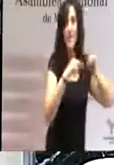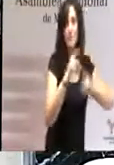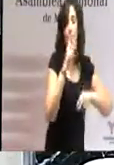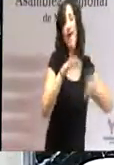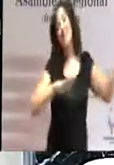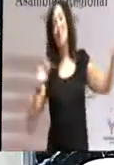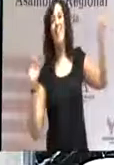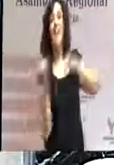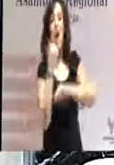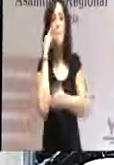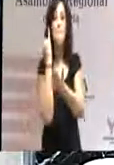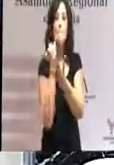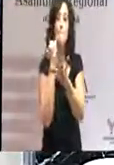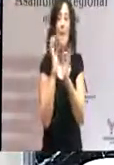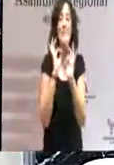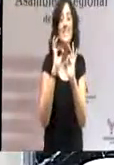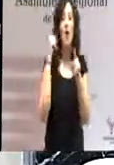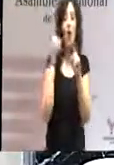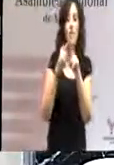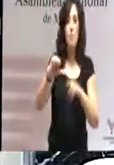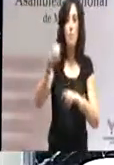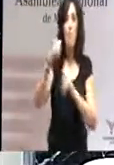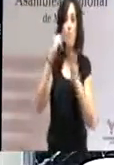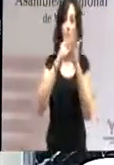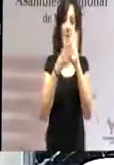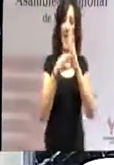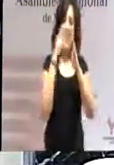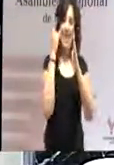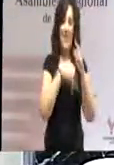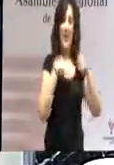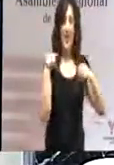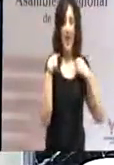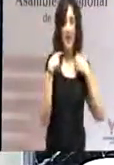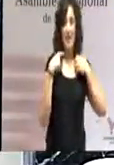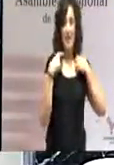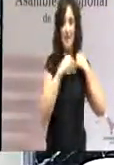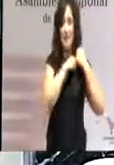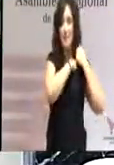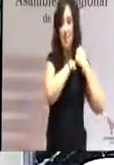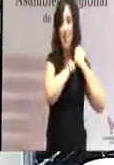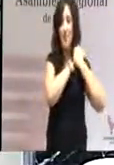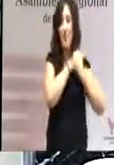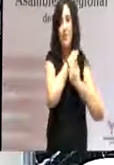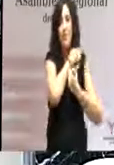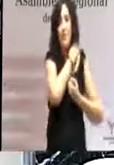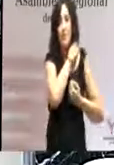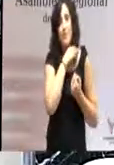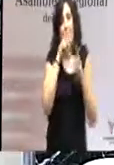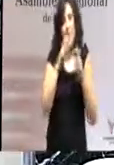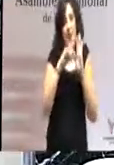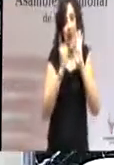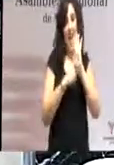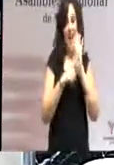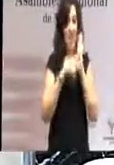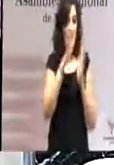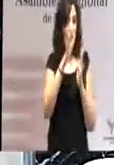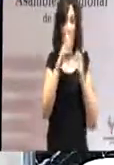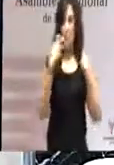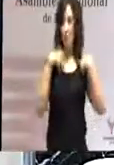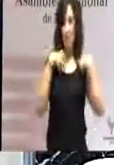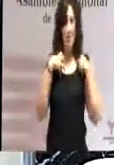aprobar unos planes generales que con la ley de aguas, con el artículo 25, eran inaprobables, porque